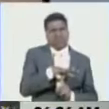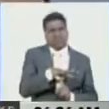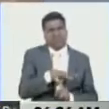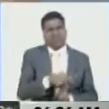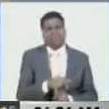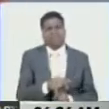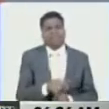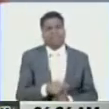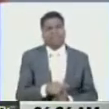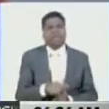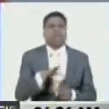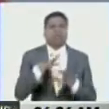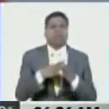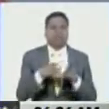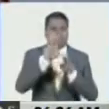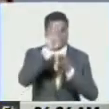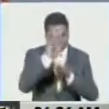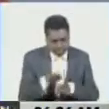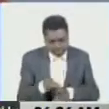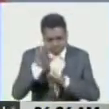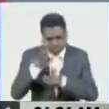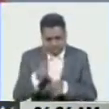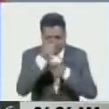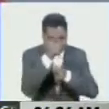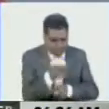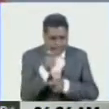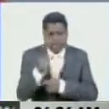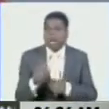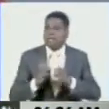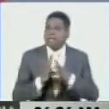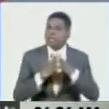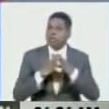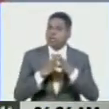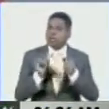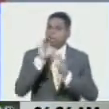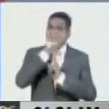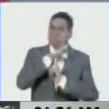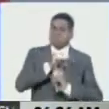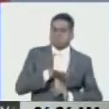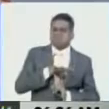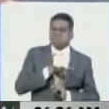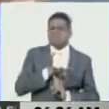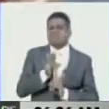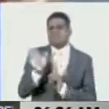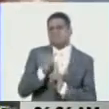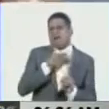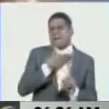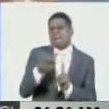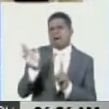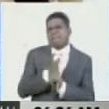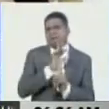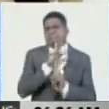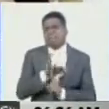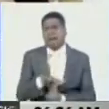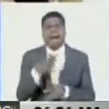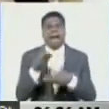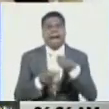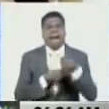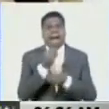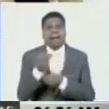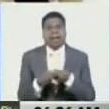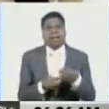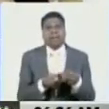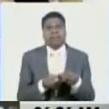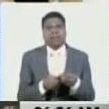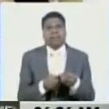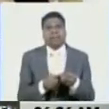de subordinación, de explotación y de sometimiento ha venido actuando a lo largo